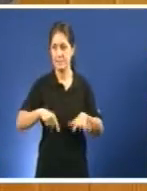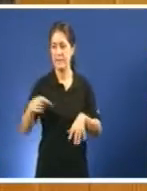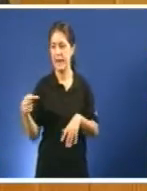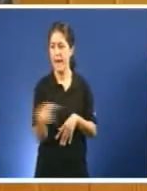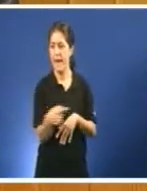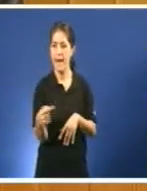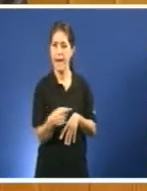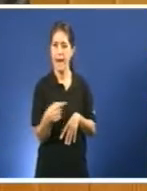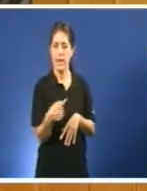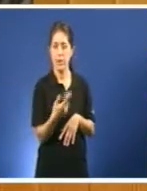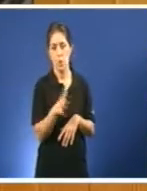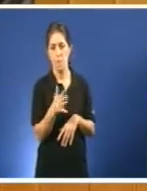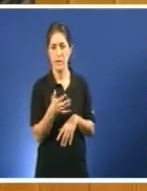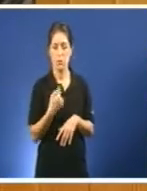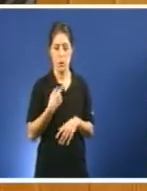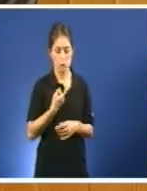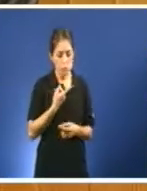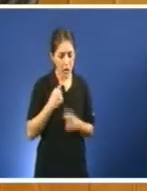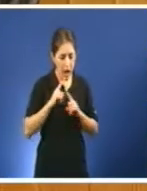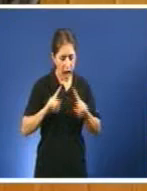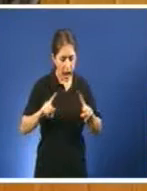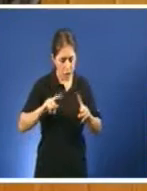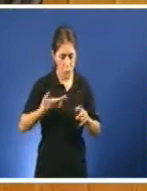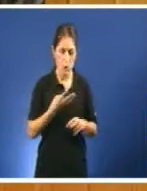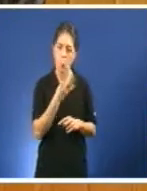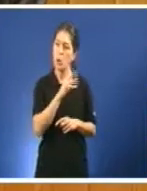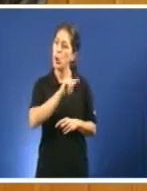cun descenso medio no último ano do 4,4%,